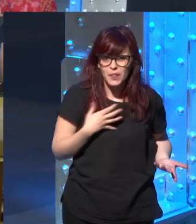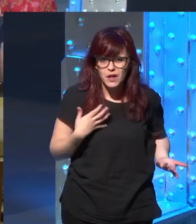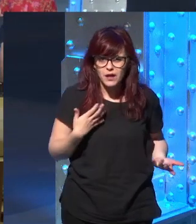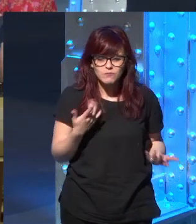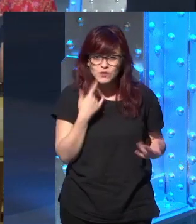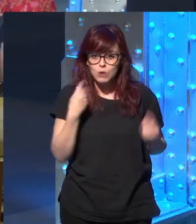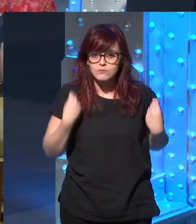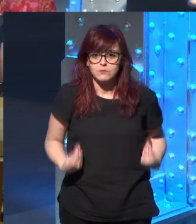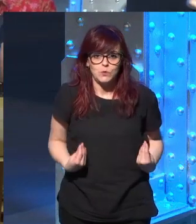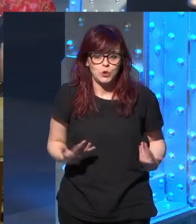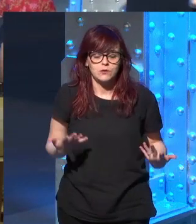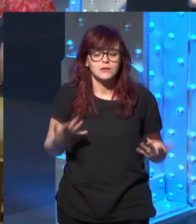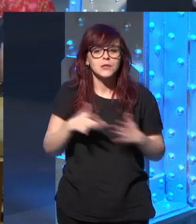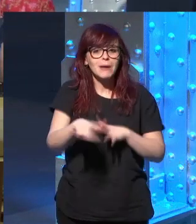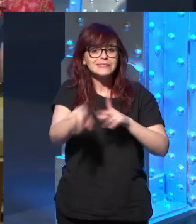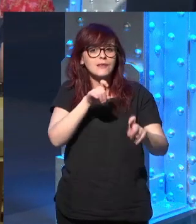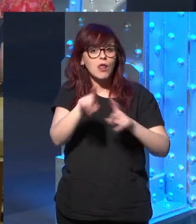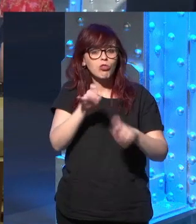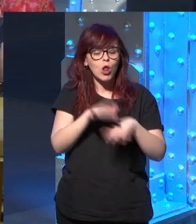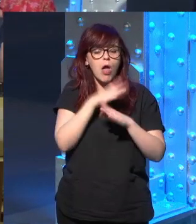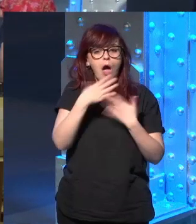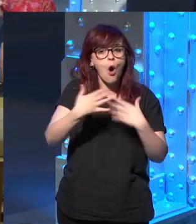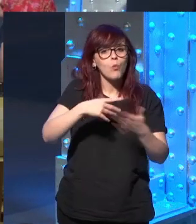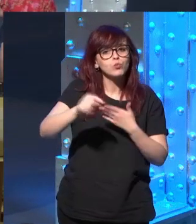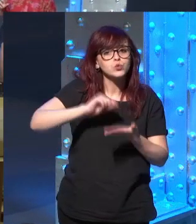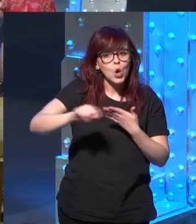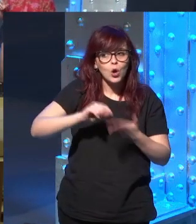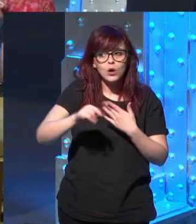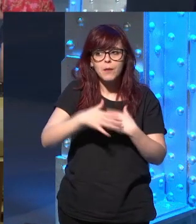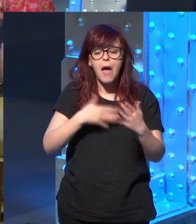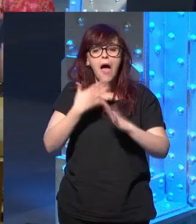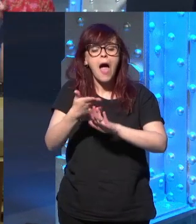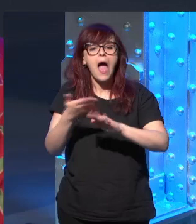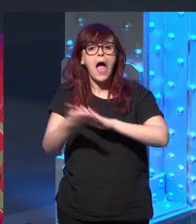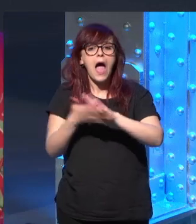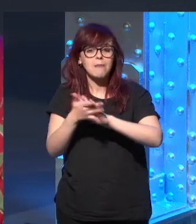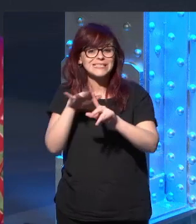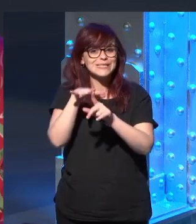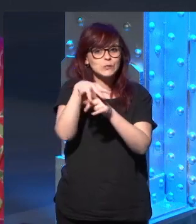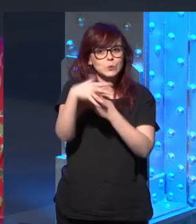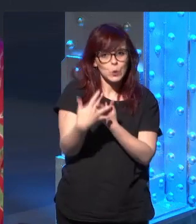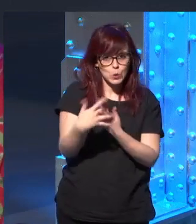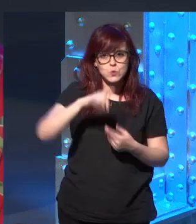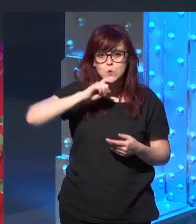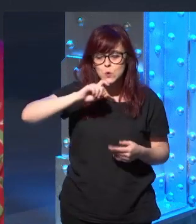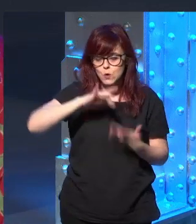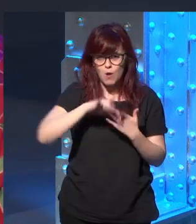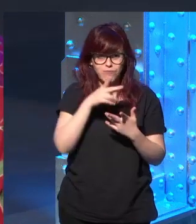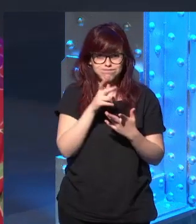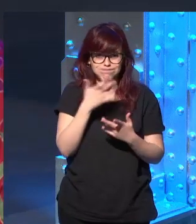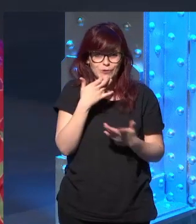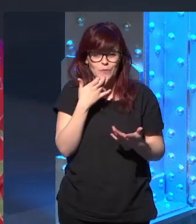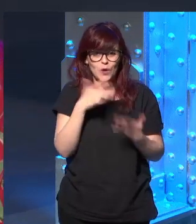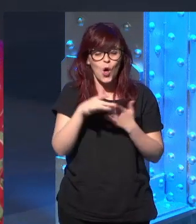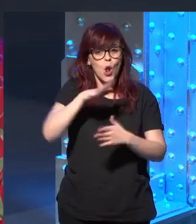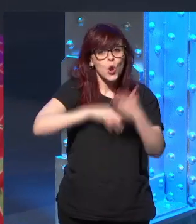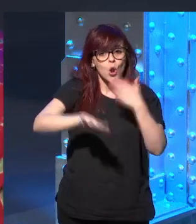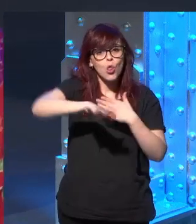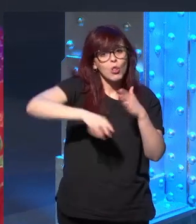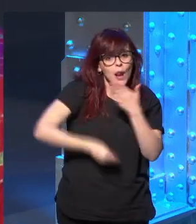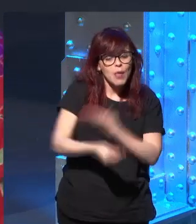importa que se hagan selecciones de autores y de autoras según pues circunstancias tan aleatorias como el lugar